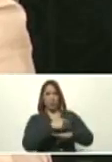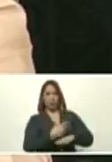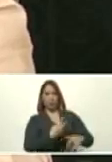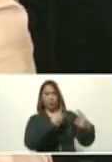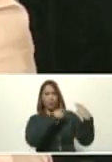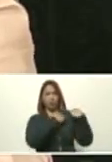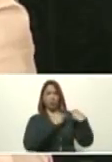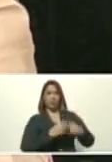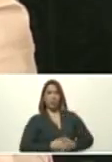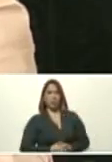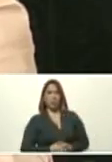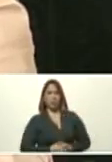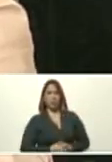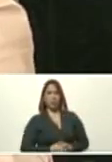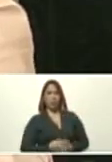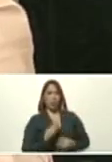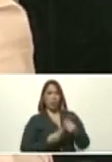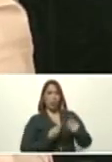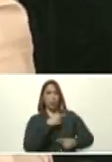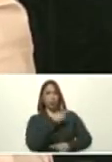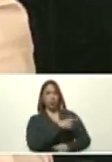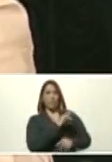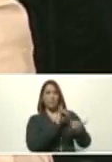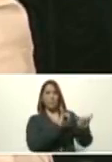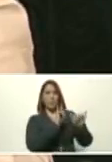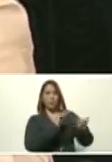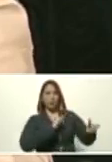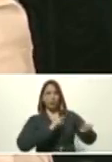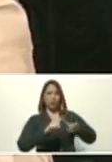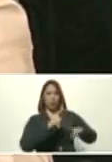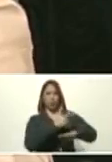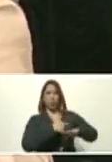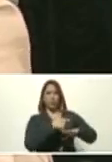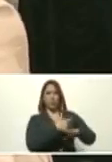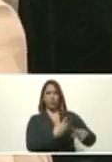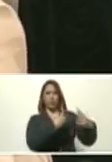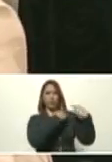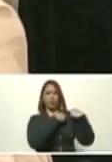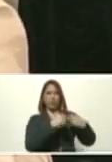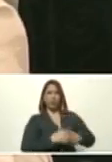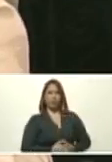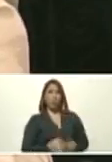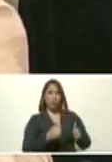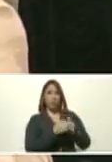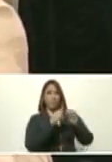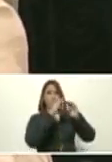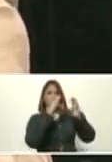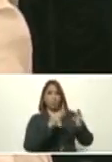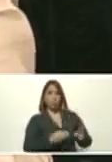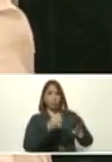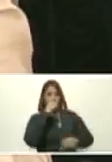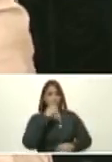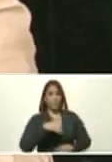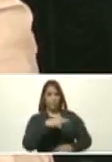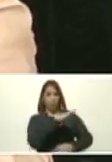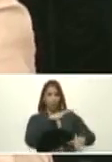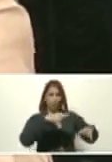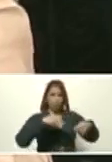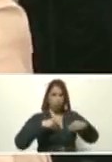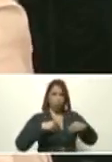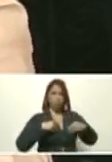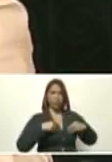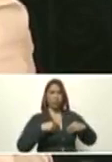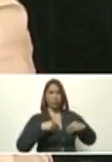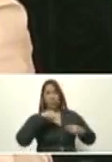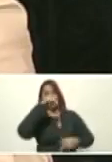responsable, como el que usted dirige. Gobierno responsable con una metodología que el pueblo asumió y